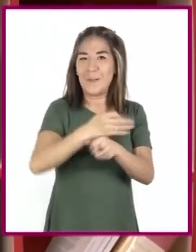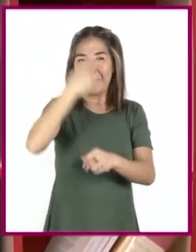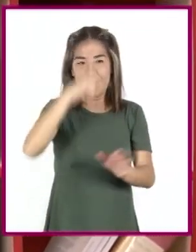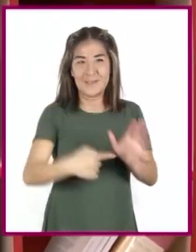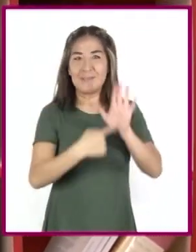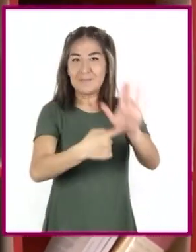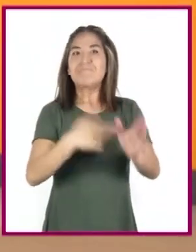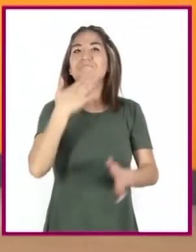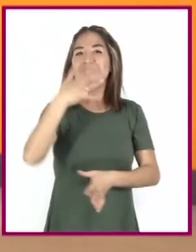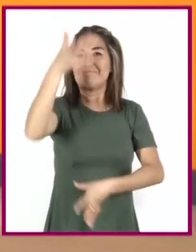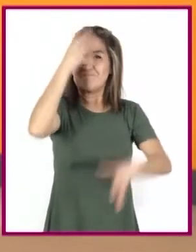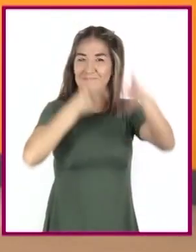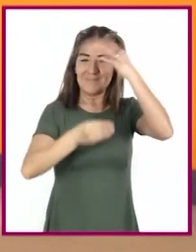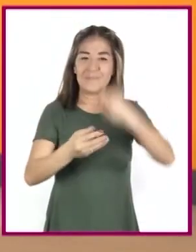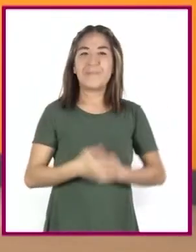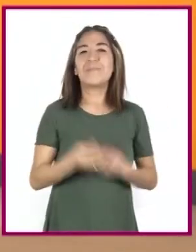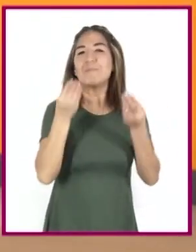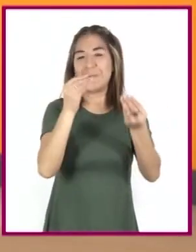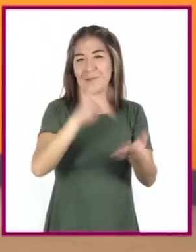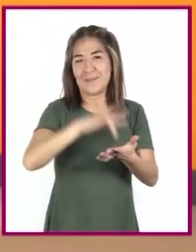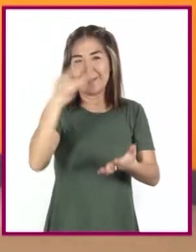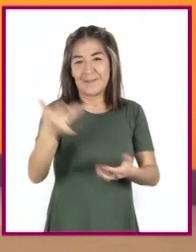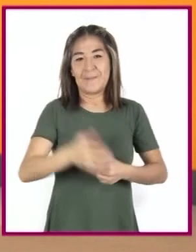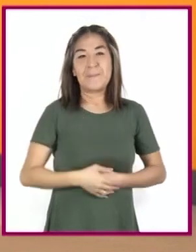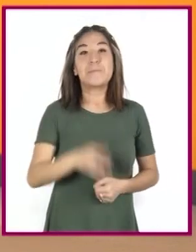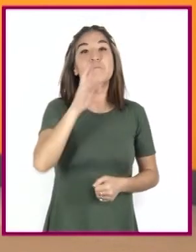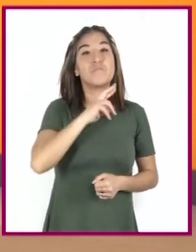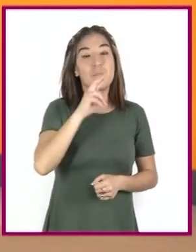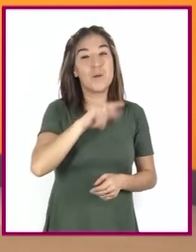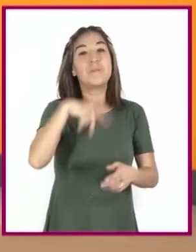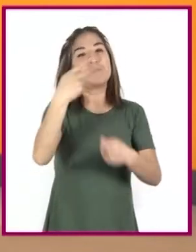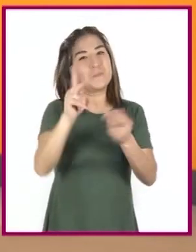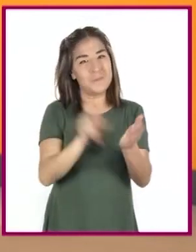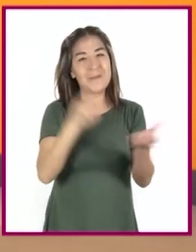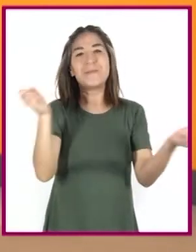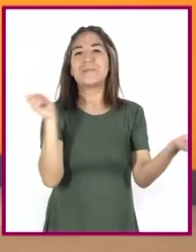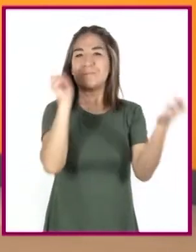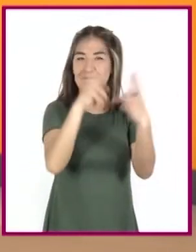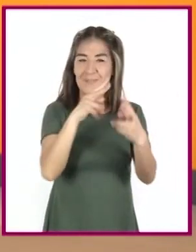mucho que han aprendido. Muchas gracias y pronto nos volveremos a ver